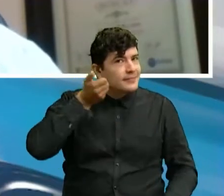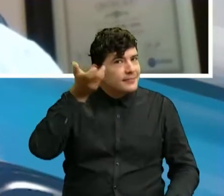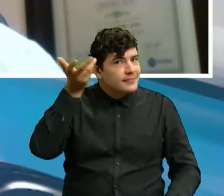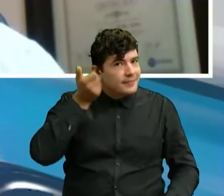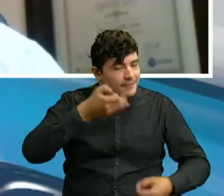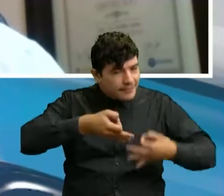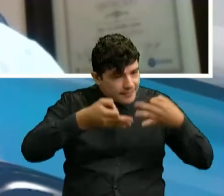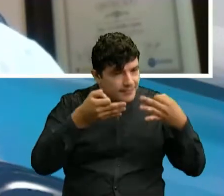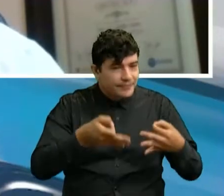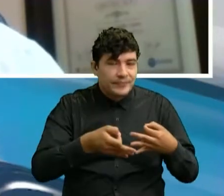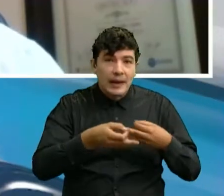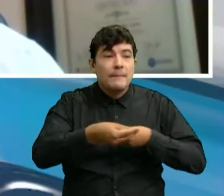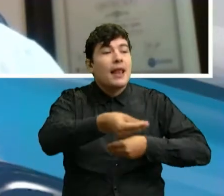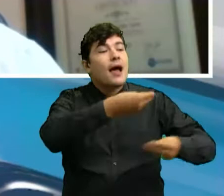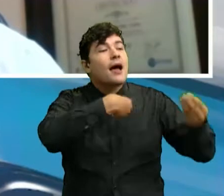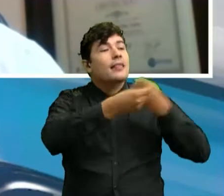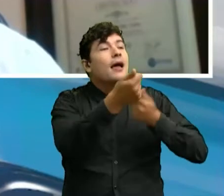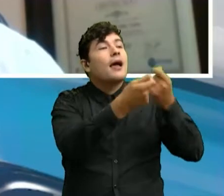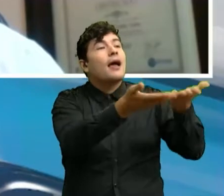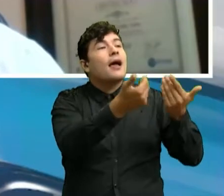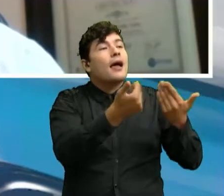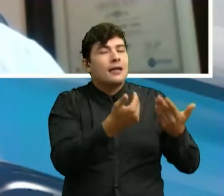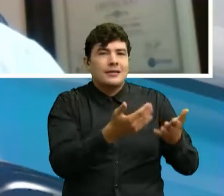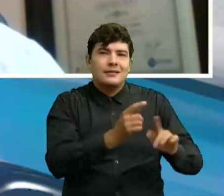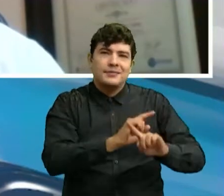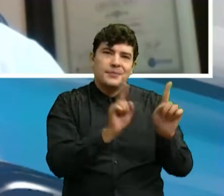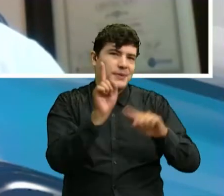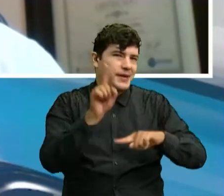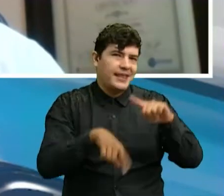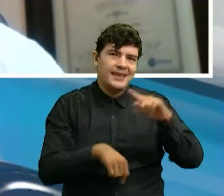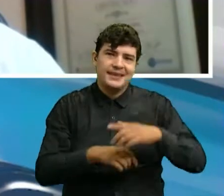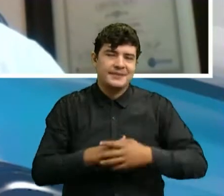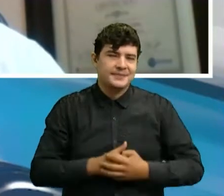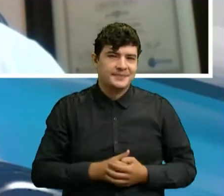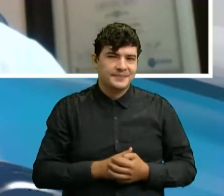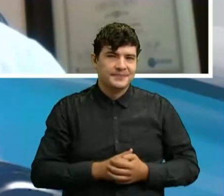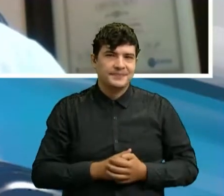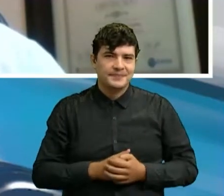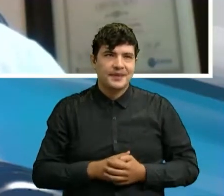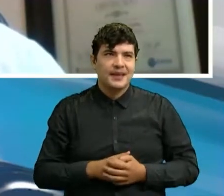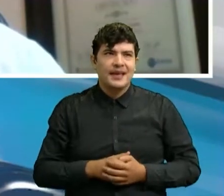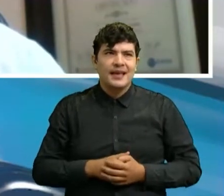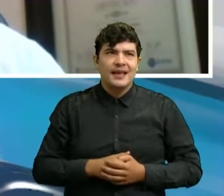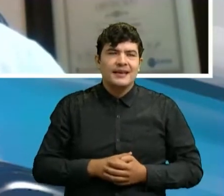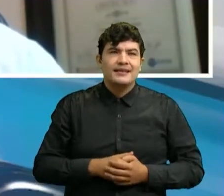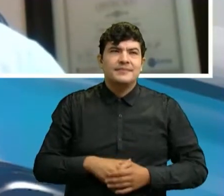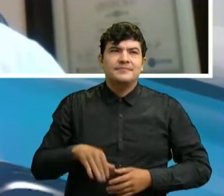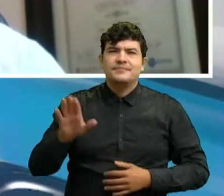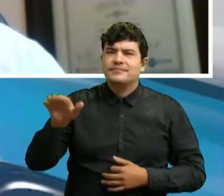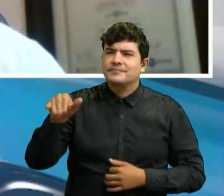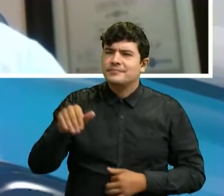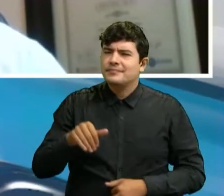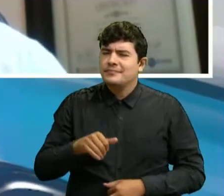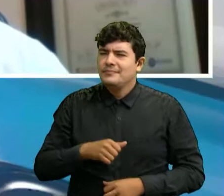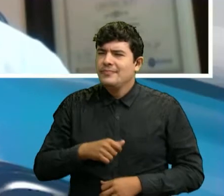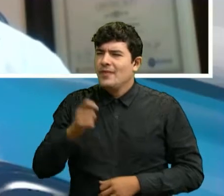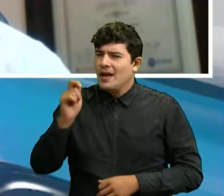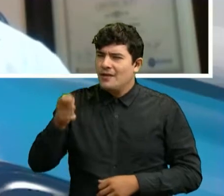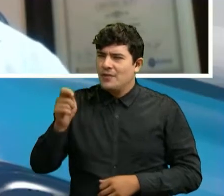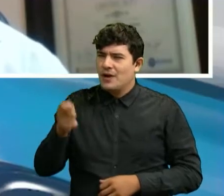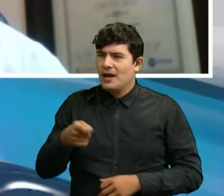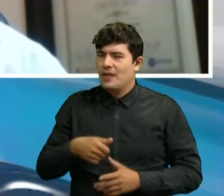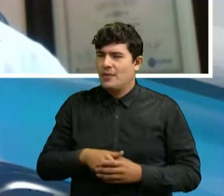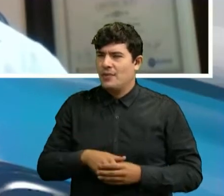fondo de pensiones. Muy bien. Abogado, ¿podemos retomar de pronto la explicación que usted le daba a